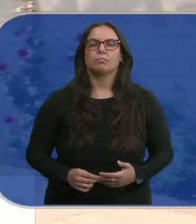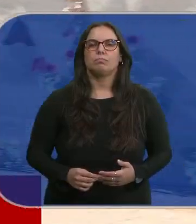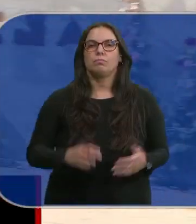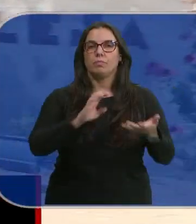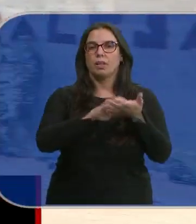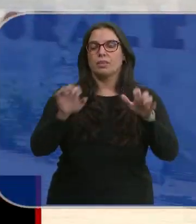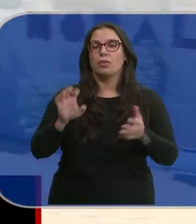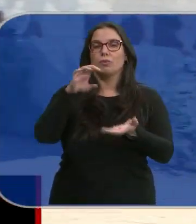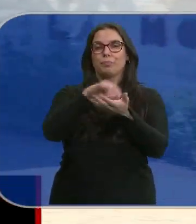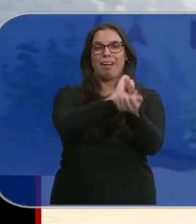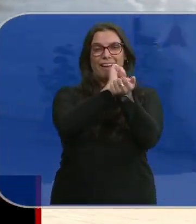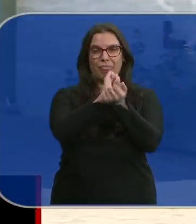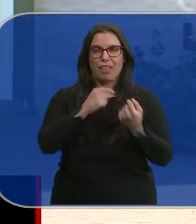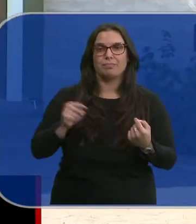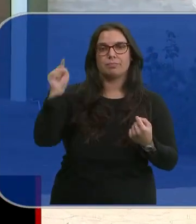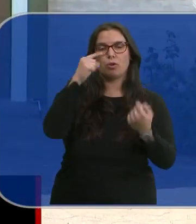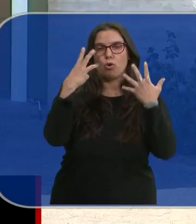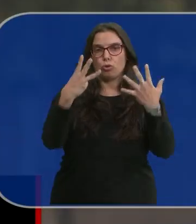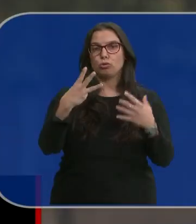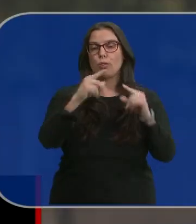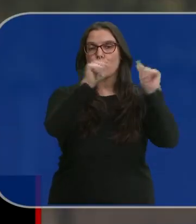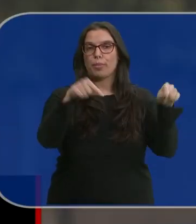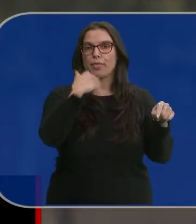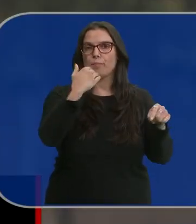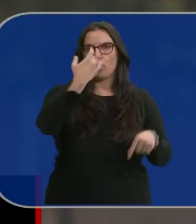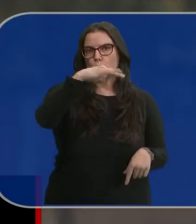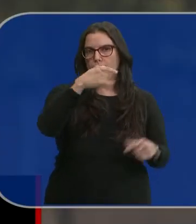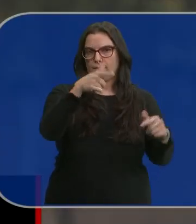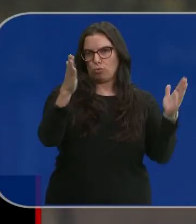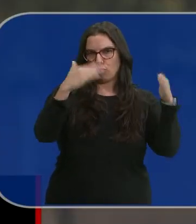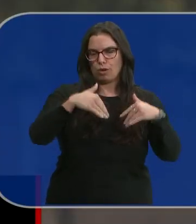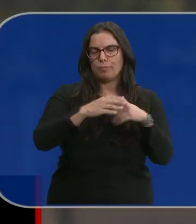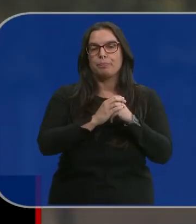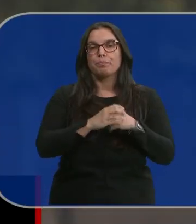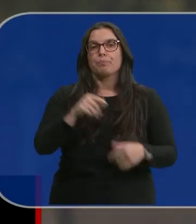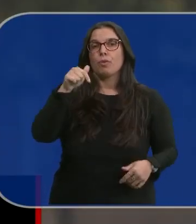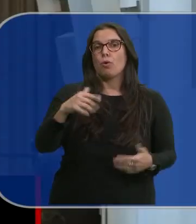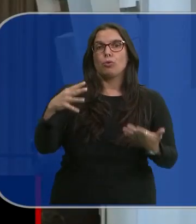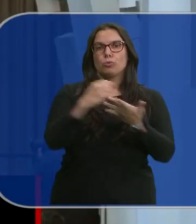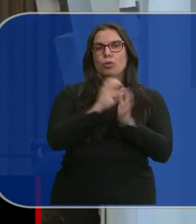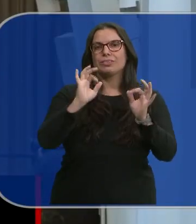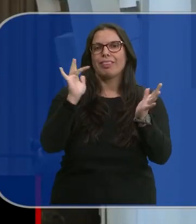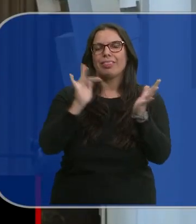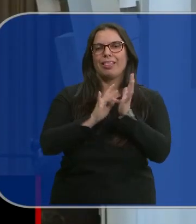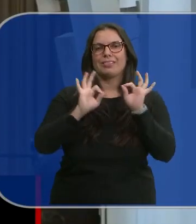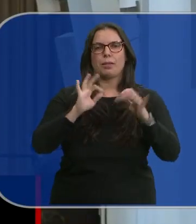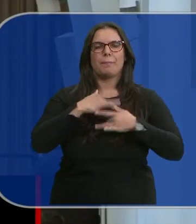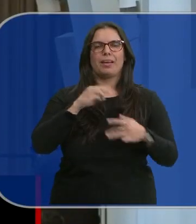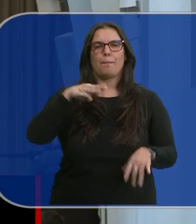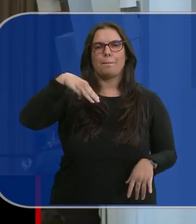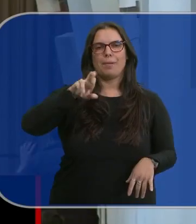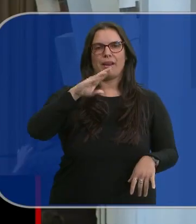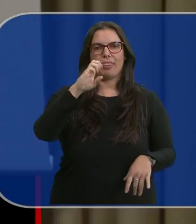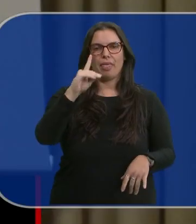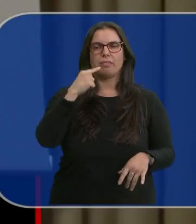En Castilla y León hay 8 centros penitenciarios. Zamora es la única provincia que no cuenta con una cárcel. Hoy todas celebran el Día de la Merced y lo hacen